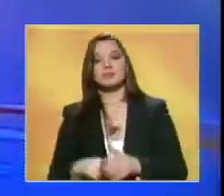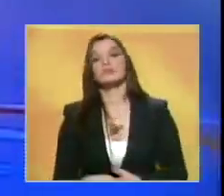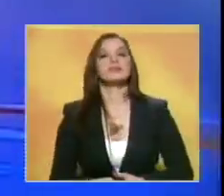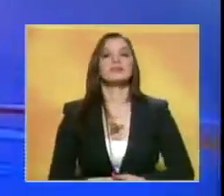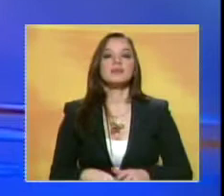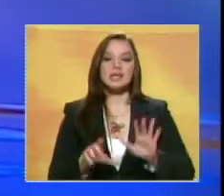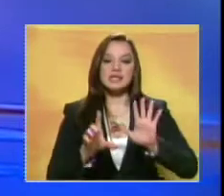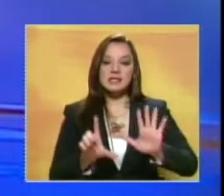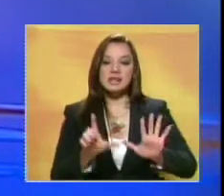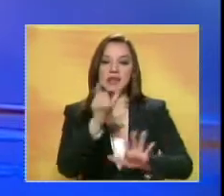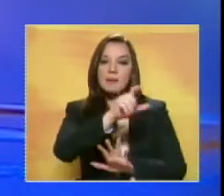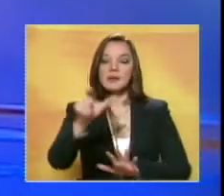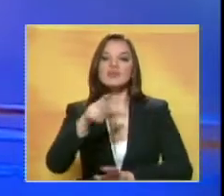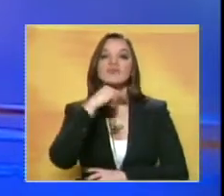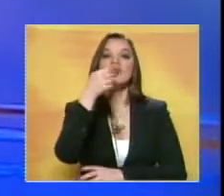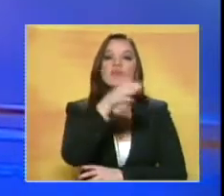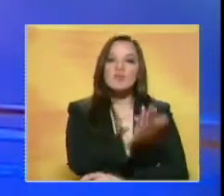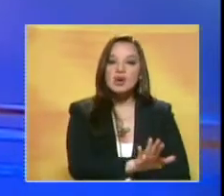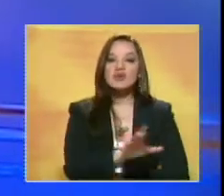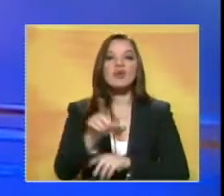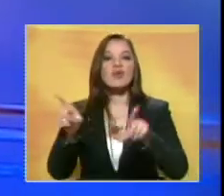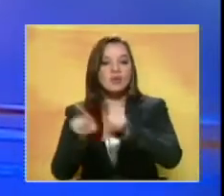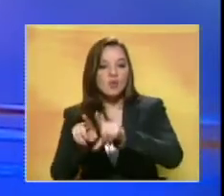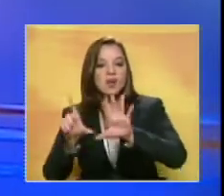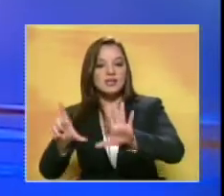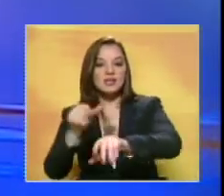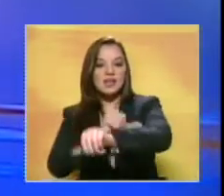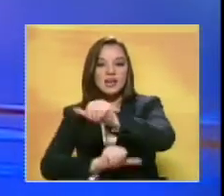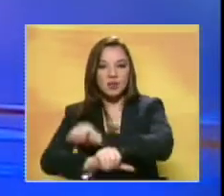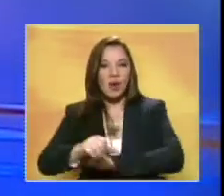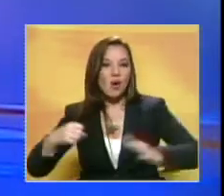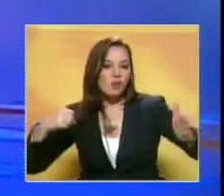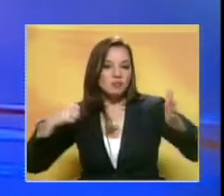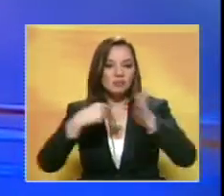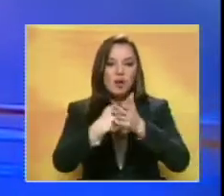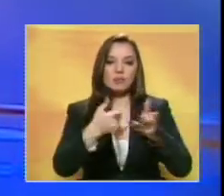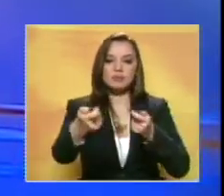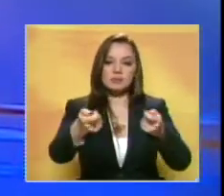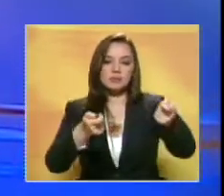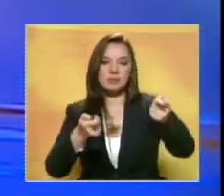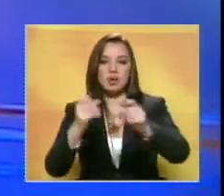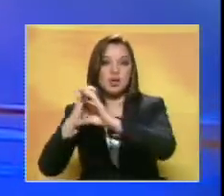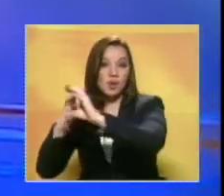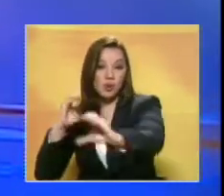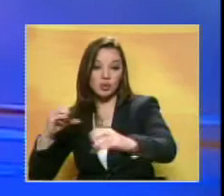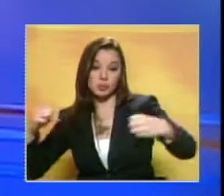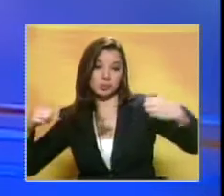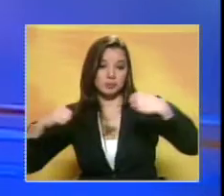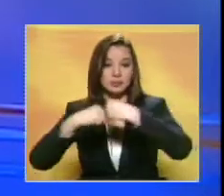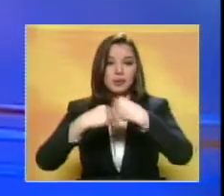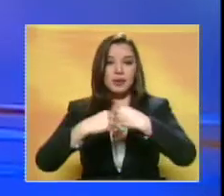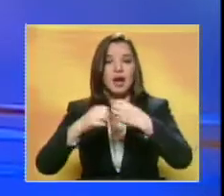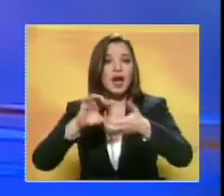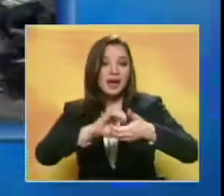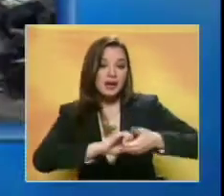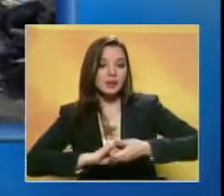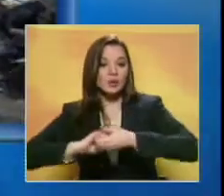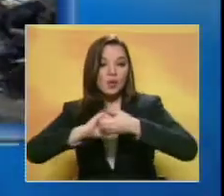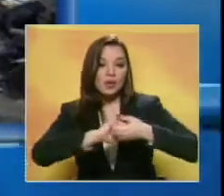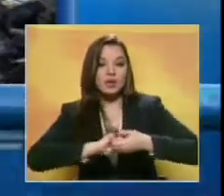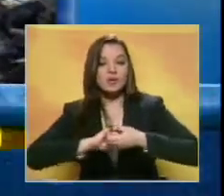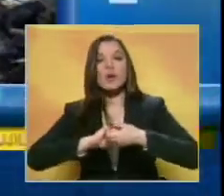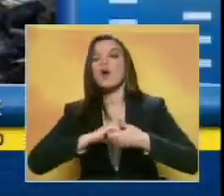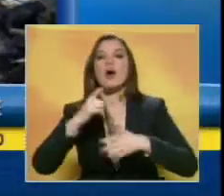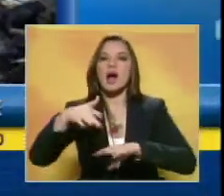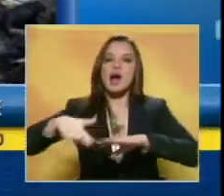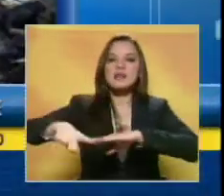menos 7 muertos y el mismo número de heridos dejó un choque que ocurrió este lunes entre un camión y un autobús de pasajeros en el estado Trujillo. El hecho se dio